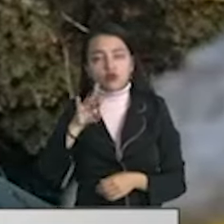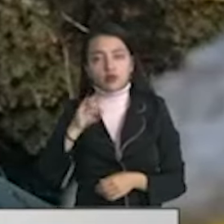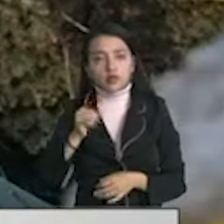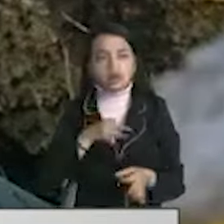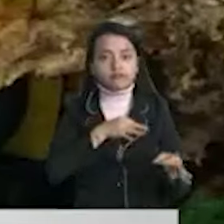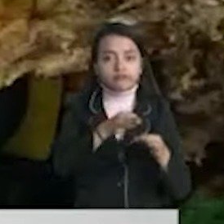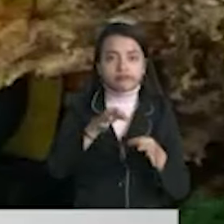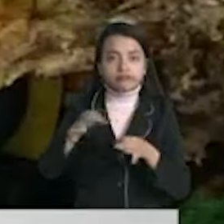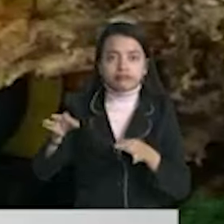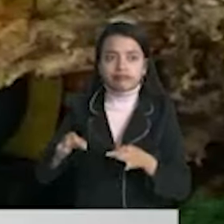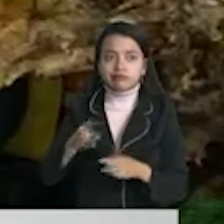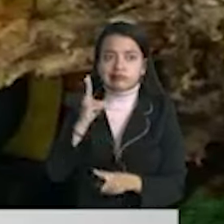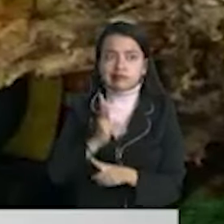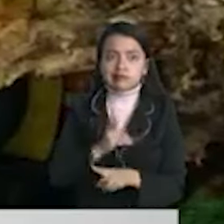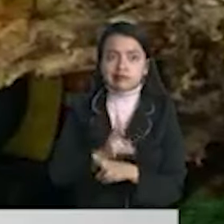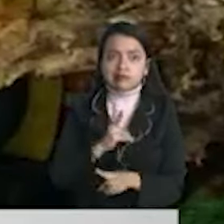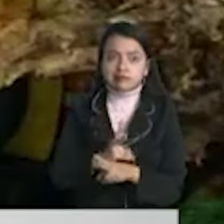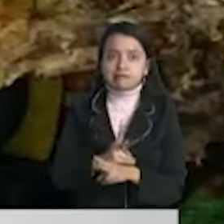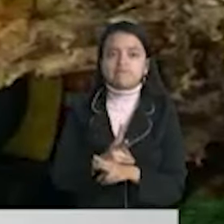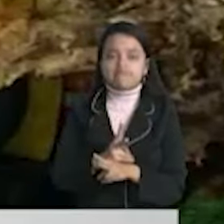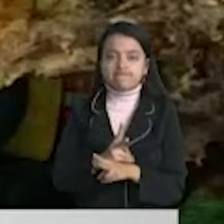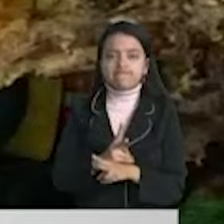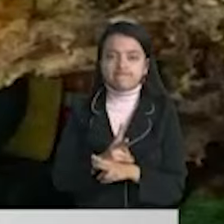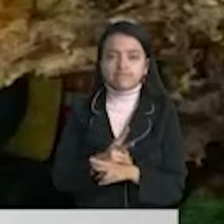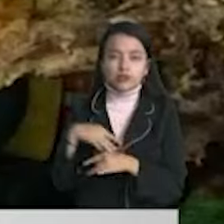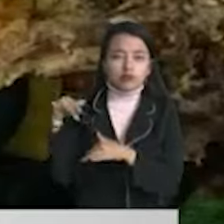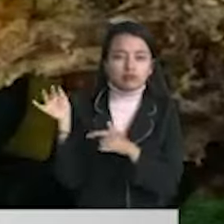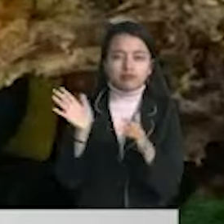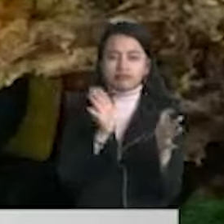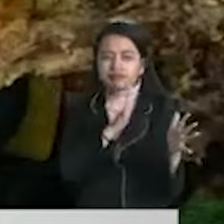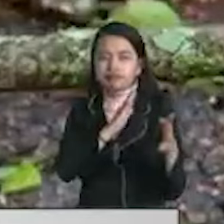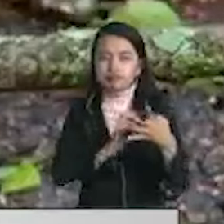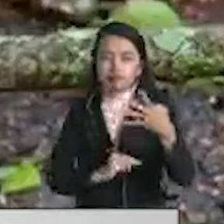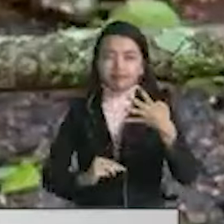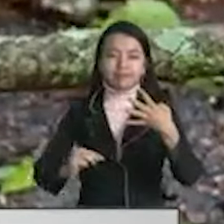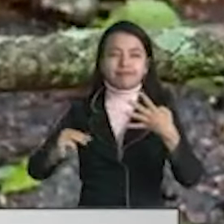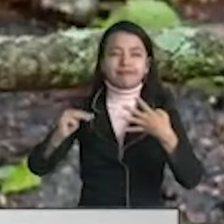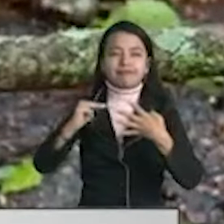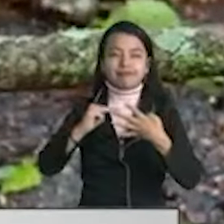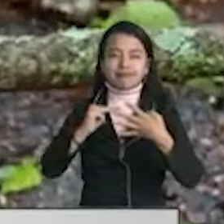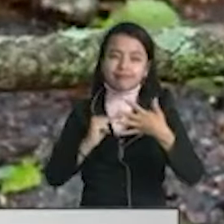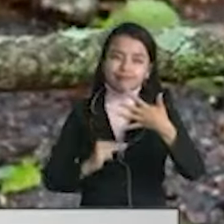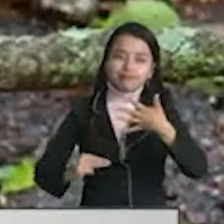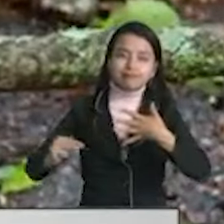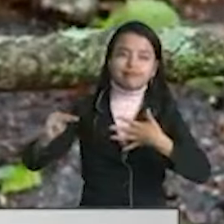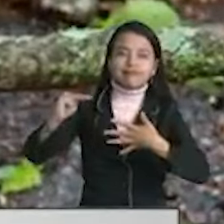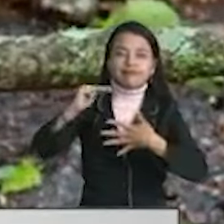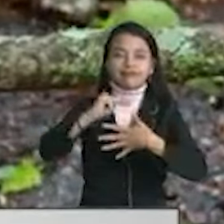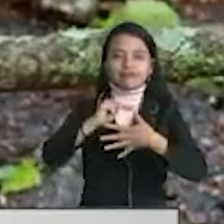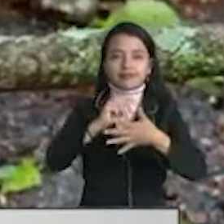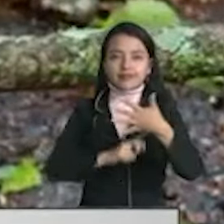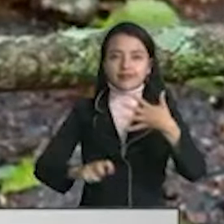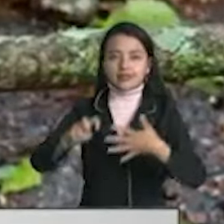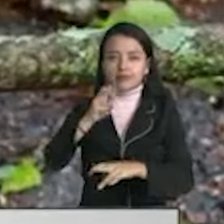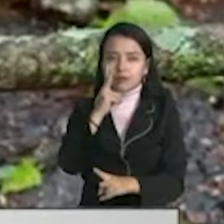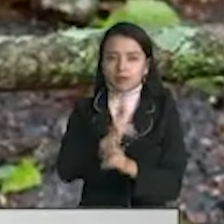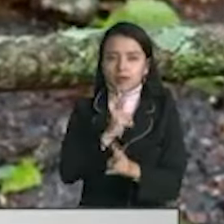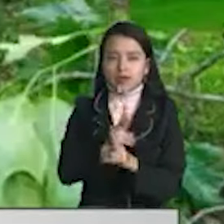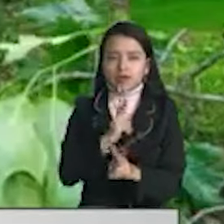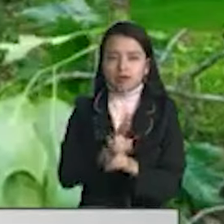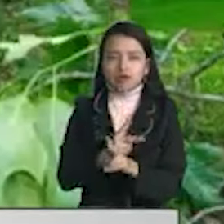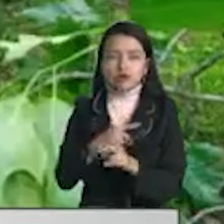están bajo una amenaza meteorológica severa de nivel 3 a 5. Se espera que las borrascas alcancen su